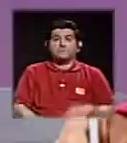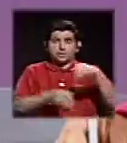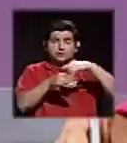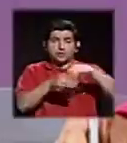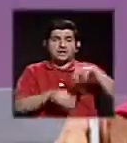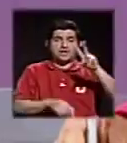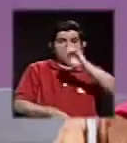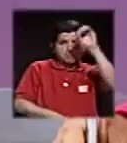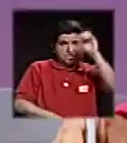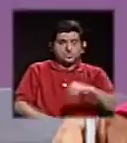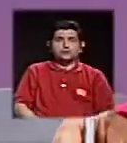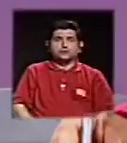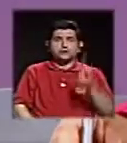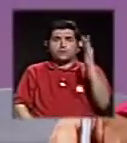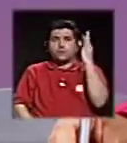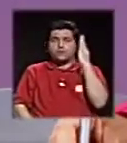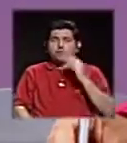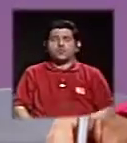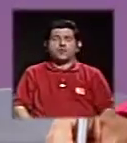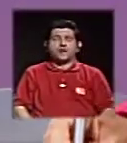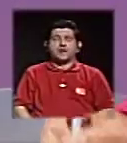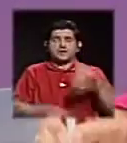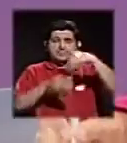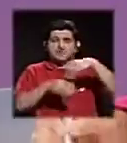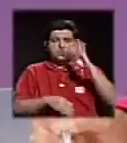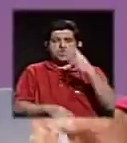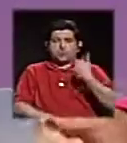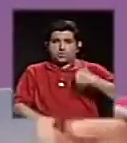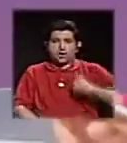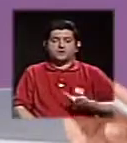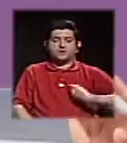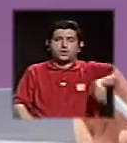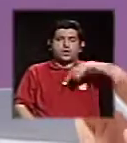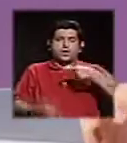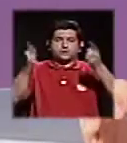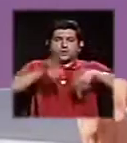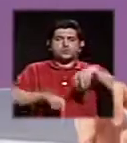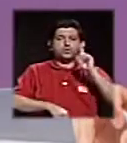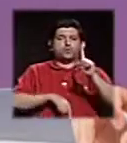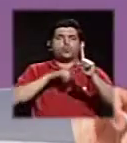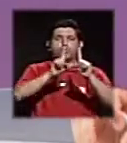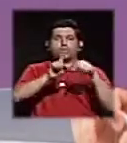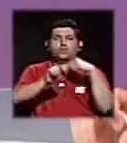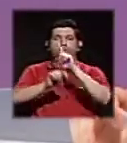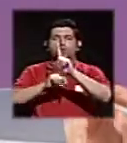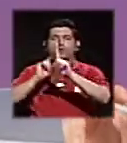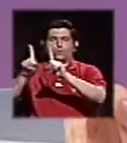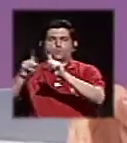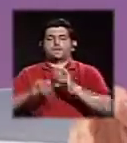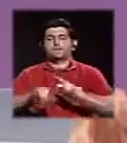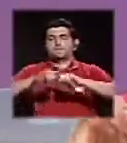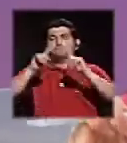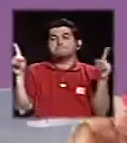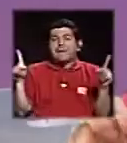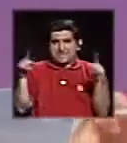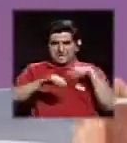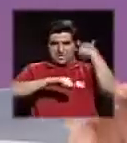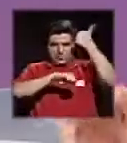cuota es del 20% a una mujer cada cuatro hombres en nuestro caso tiene que ser 1 y 1 1 y 1 pero al